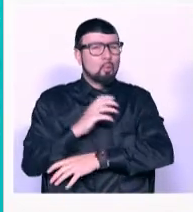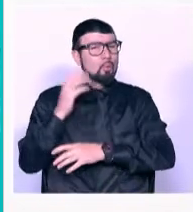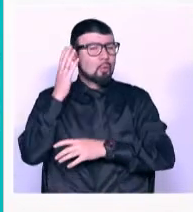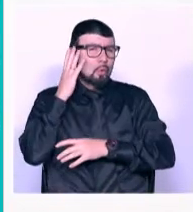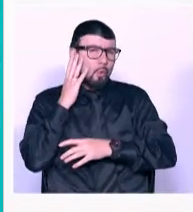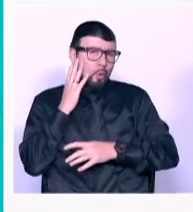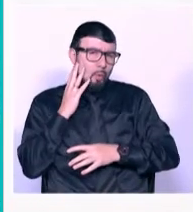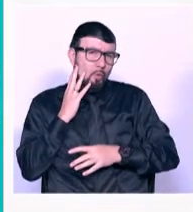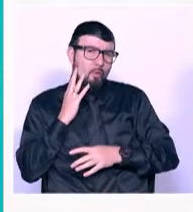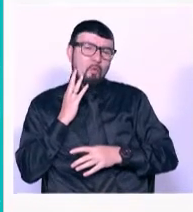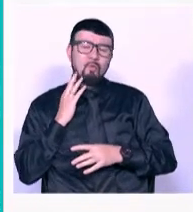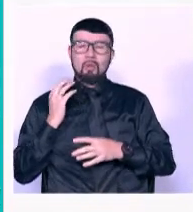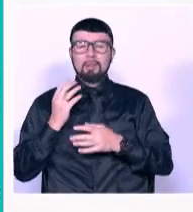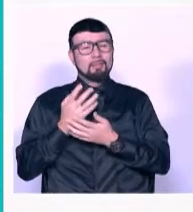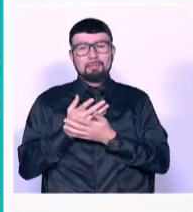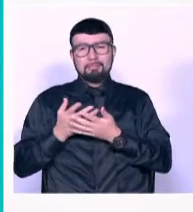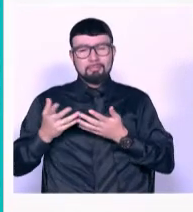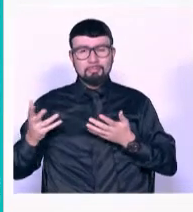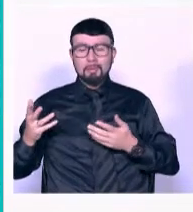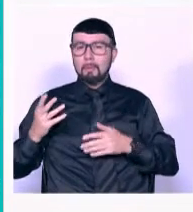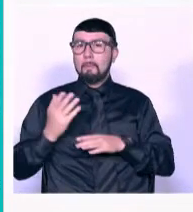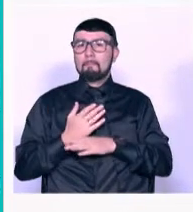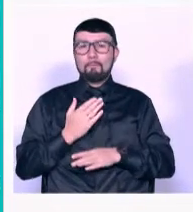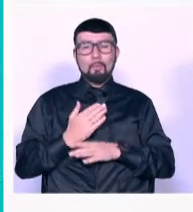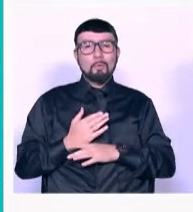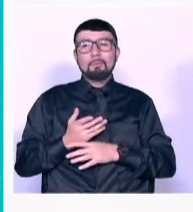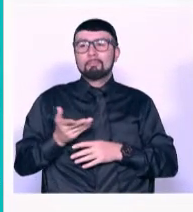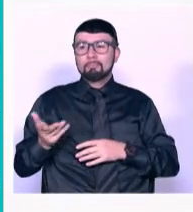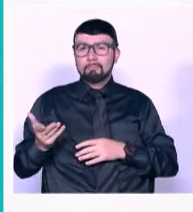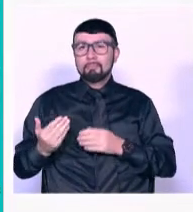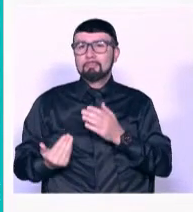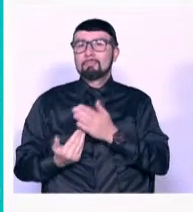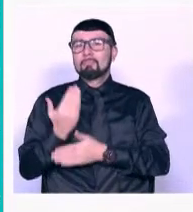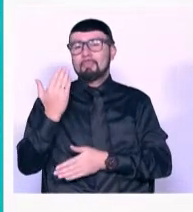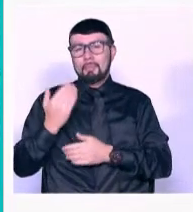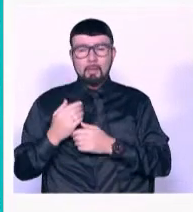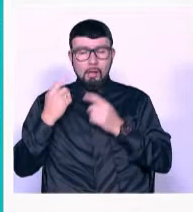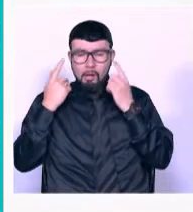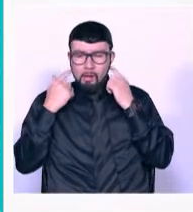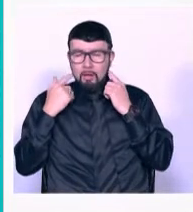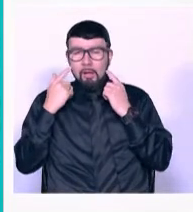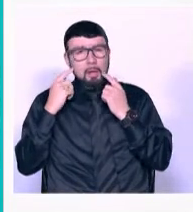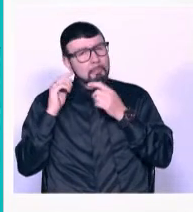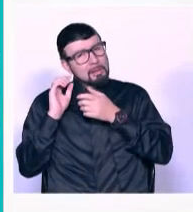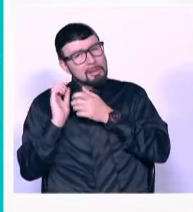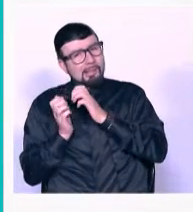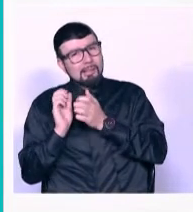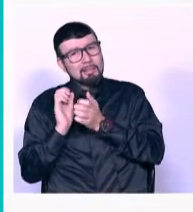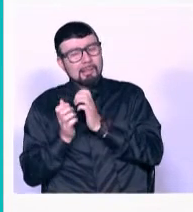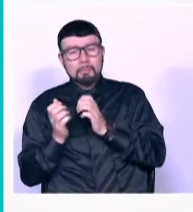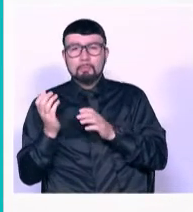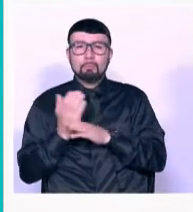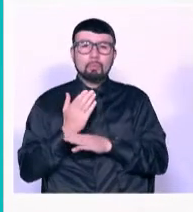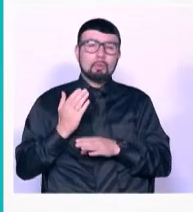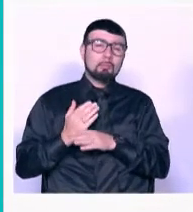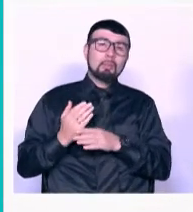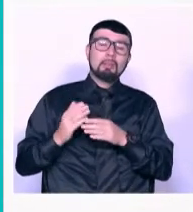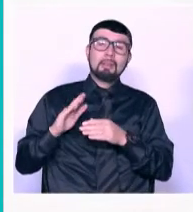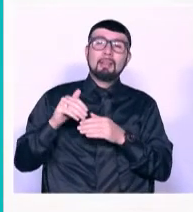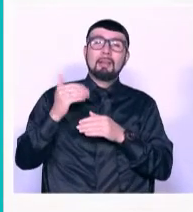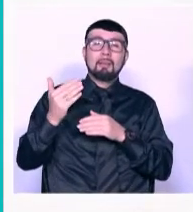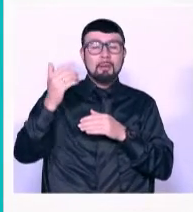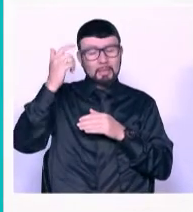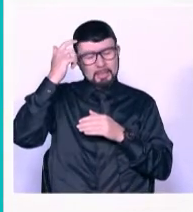todas las fascias, los tendones, en la articulación, empieza con dolores de